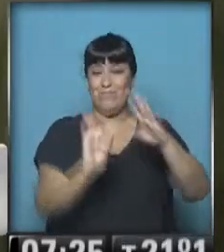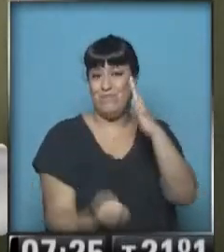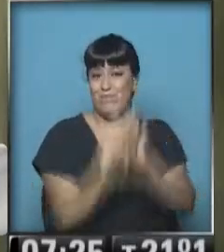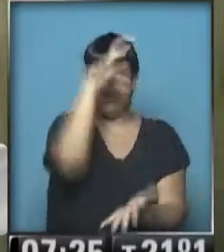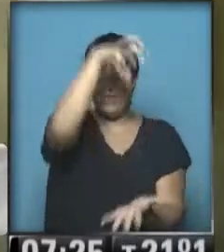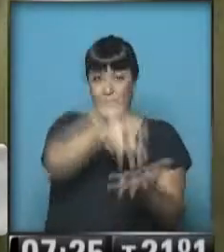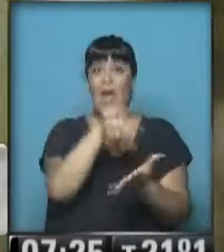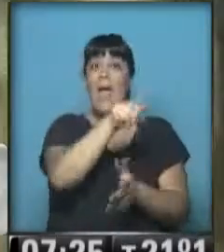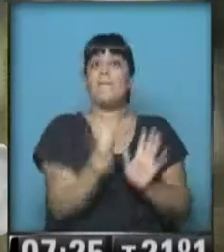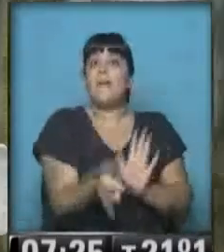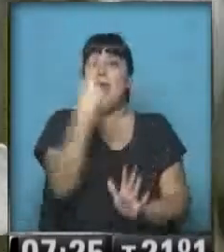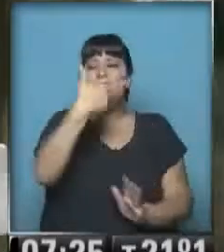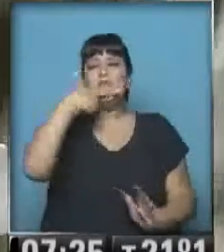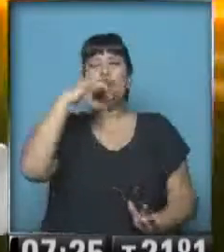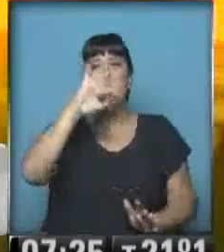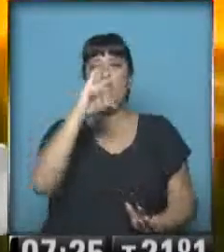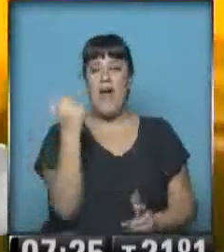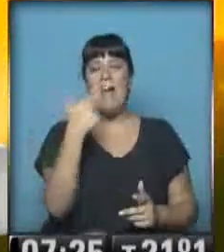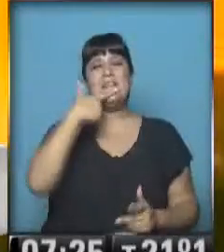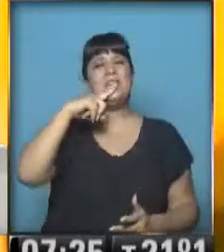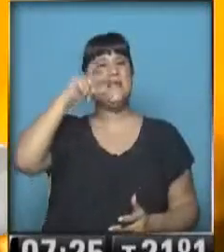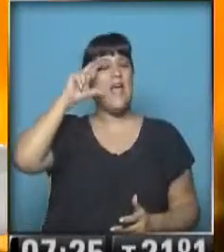Soda Stereo, Sumo y Los Twist. En